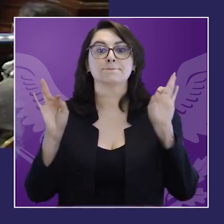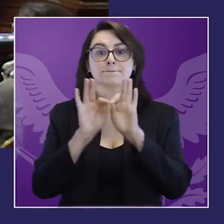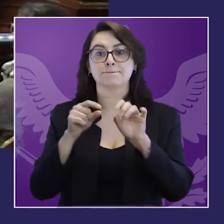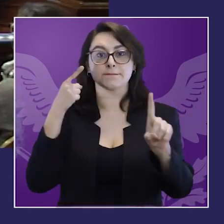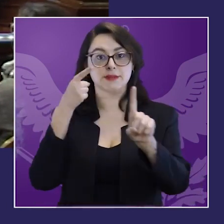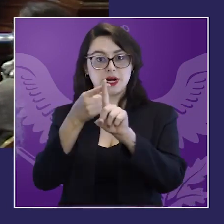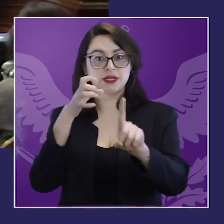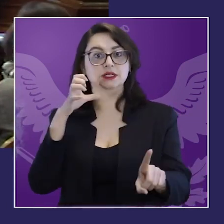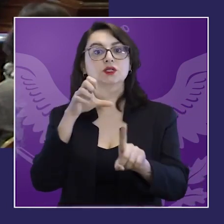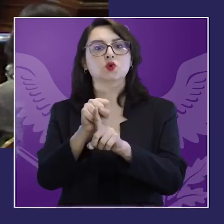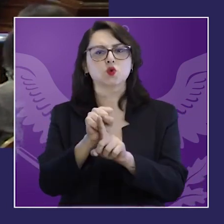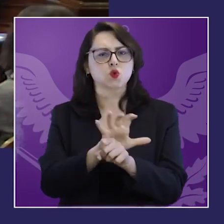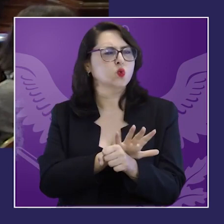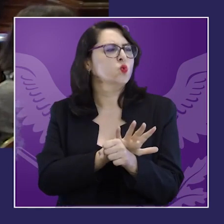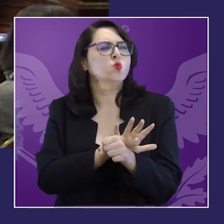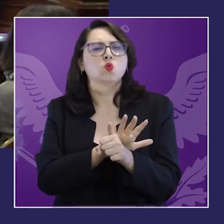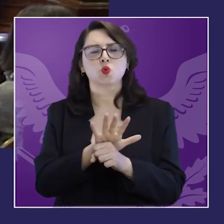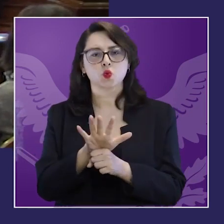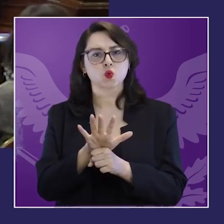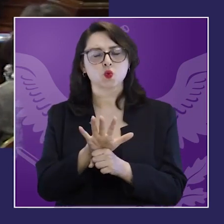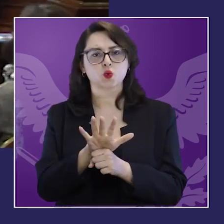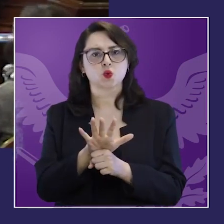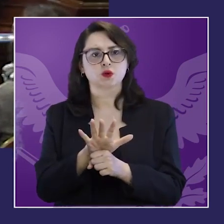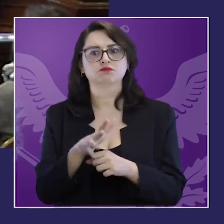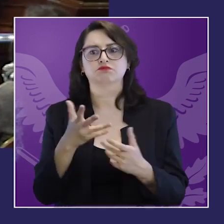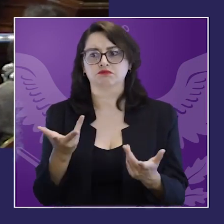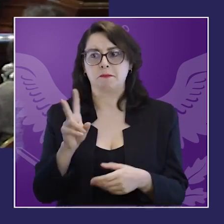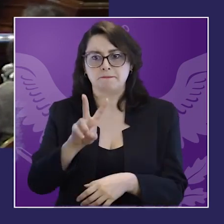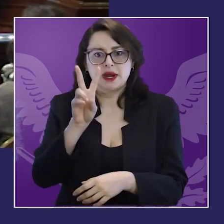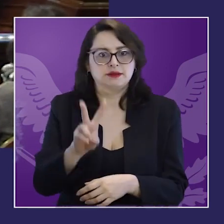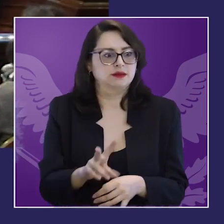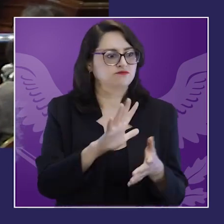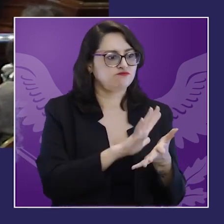el conjunto de medidas más importantes para lograr este objetivo